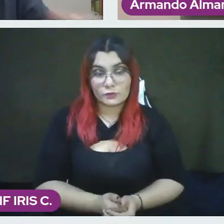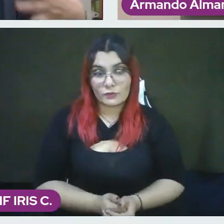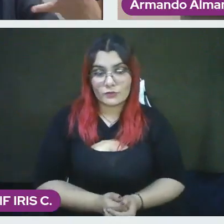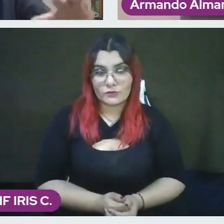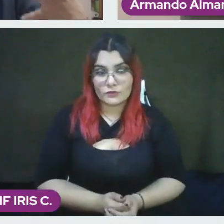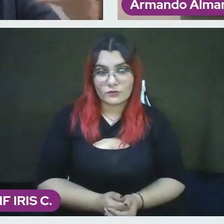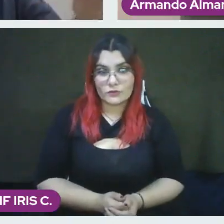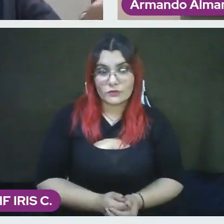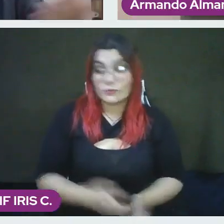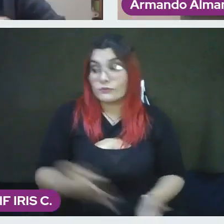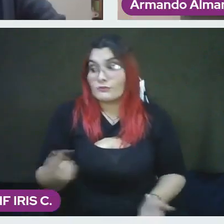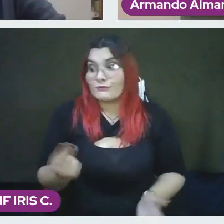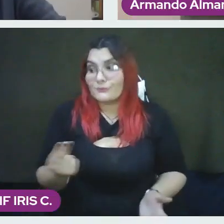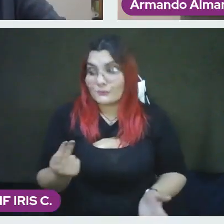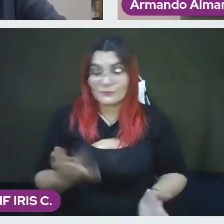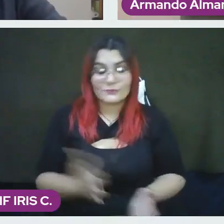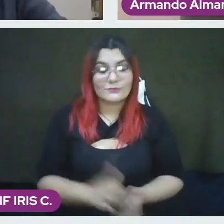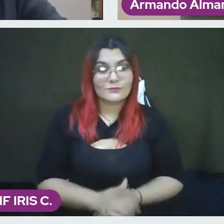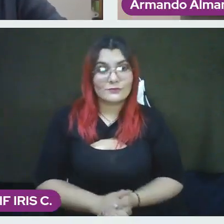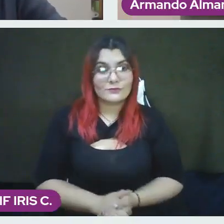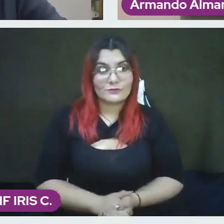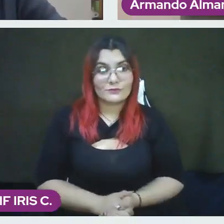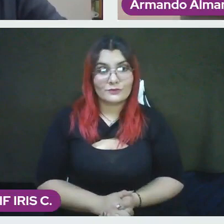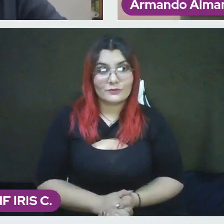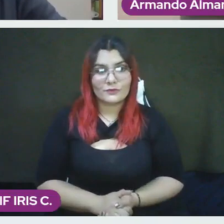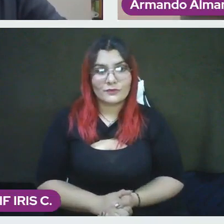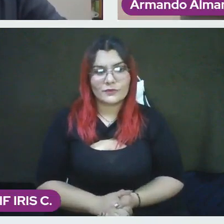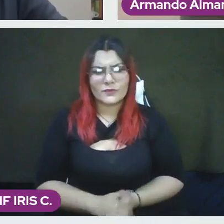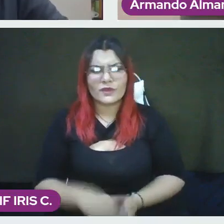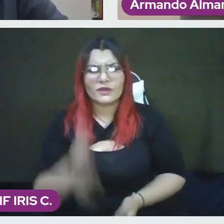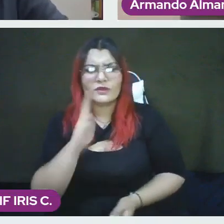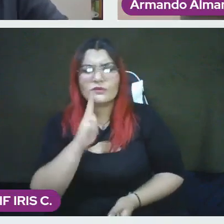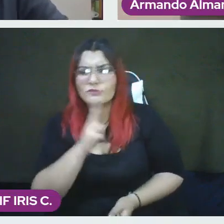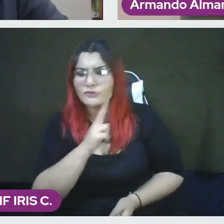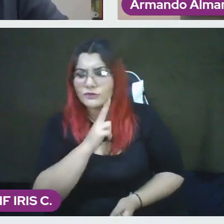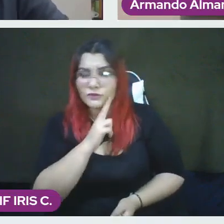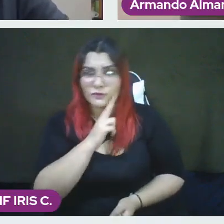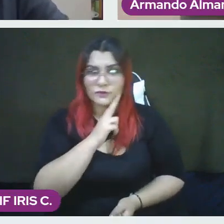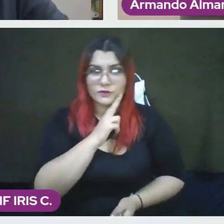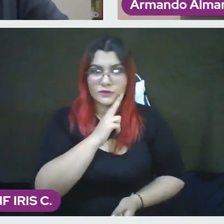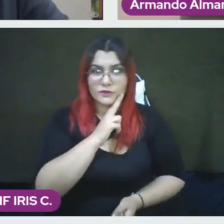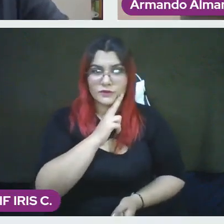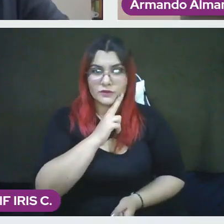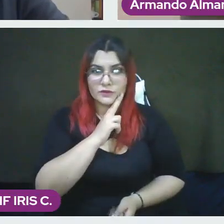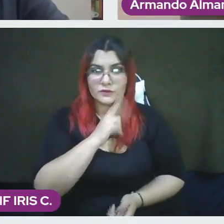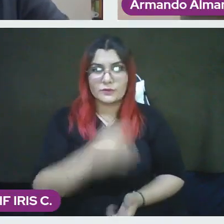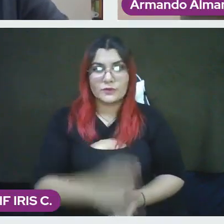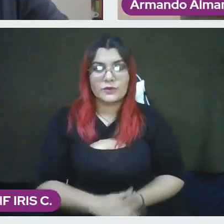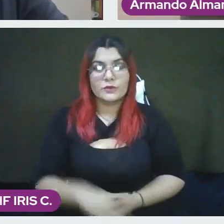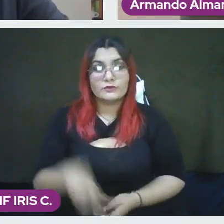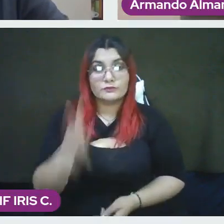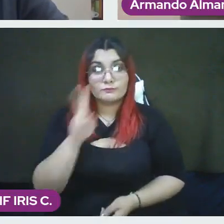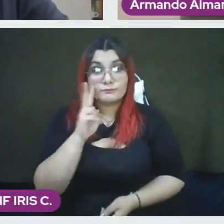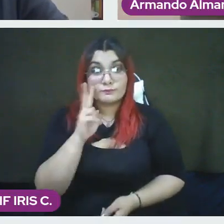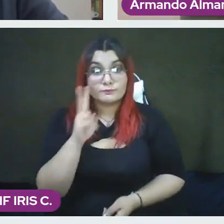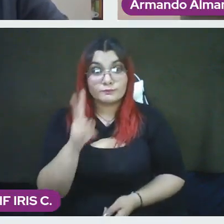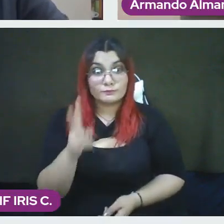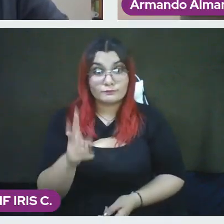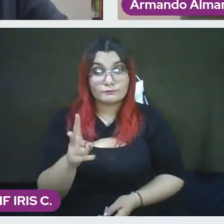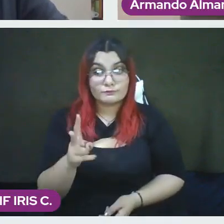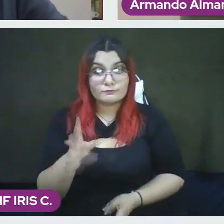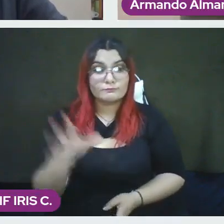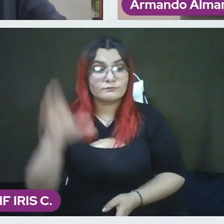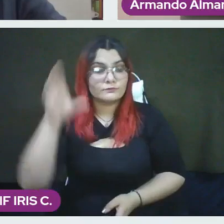lo necesito por estar pendiente de las noticias, de lo que pasa. Es impresionante, la verdad, se oyen